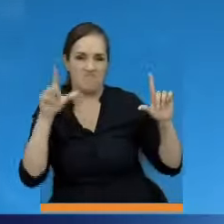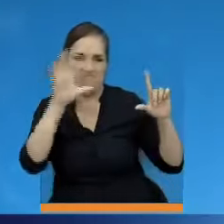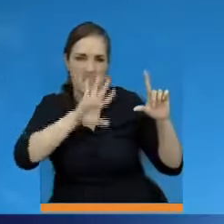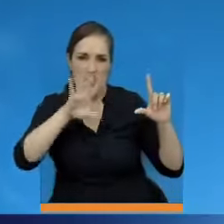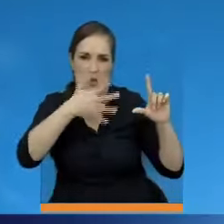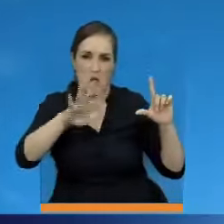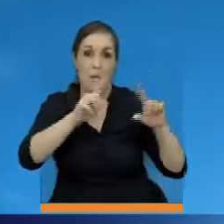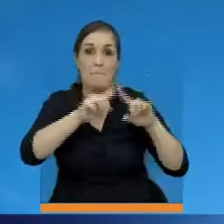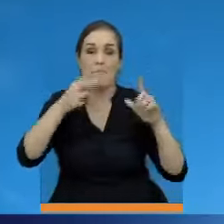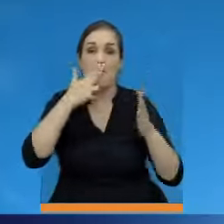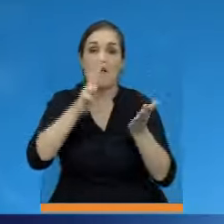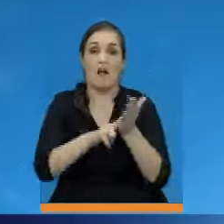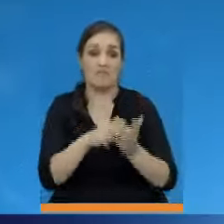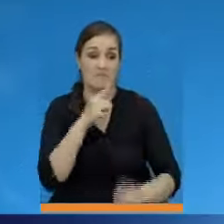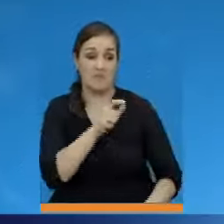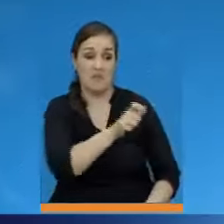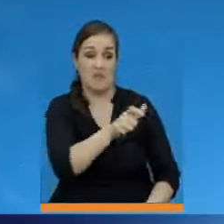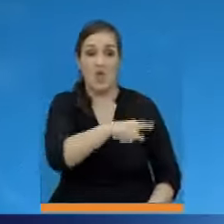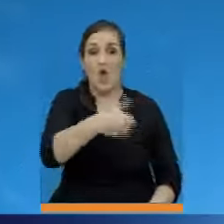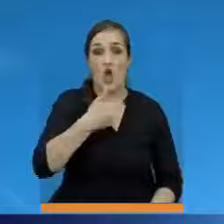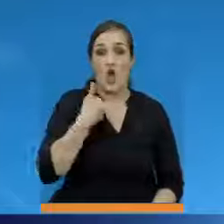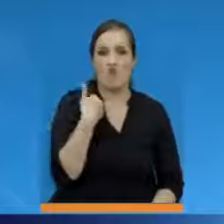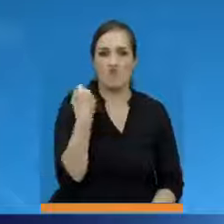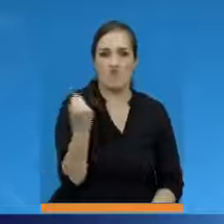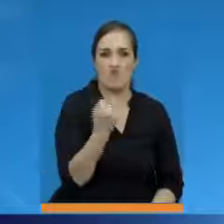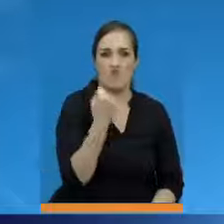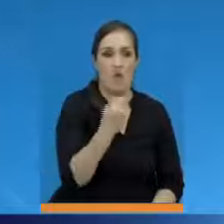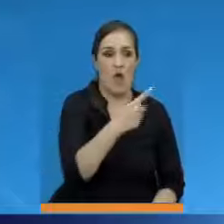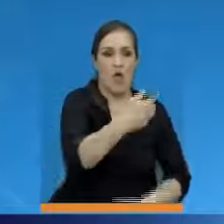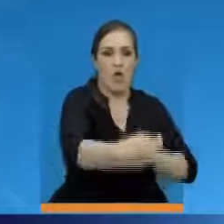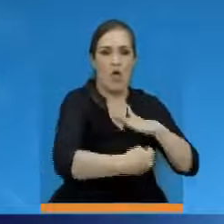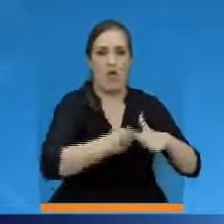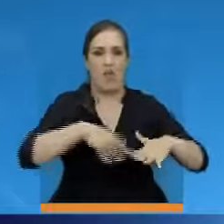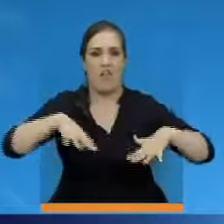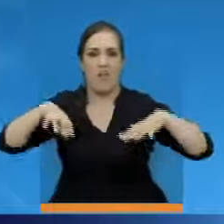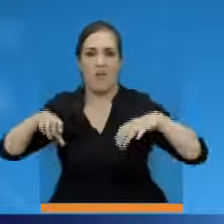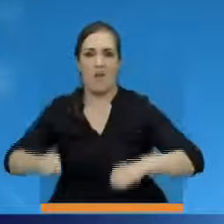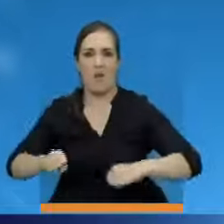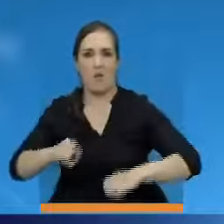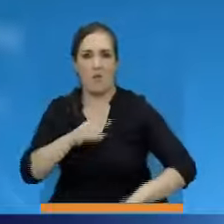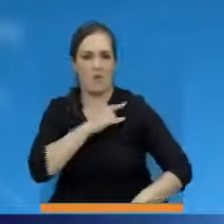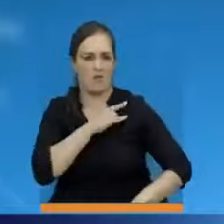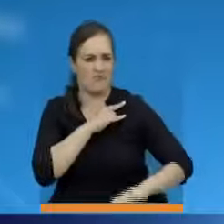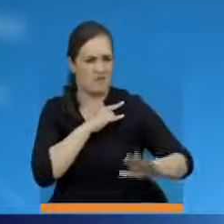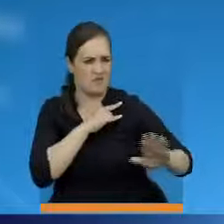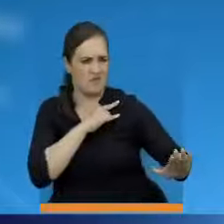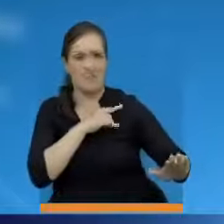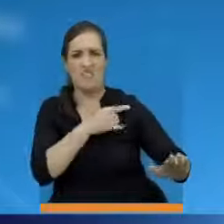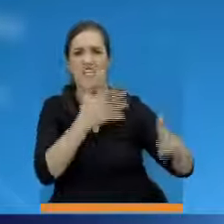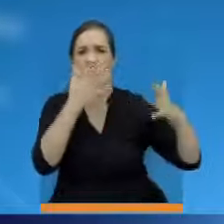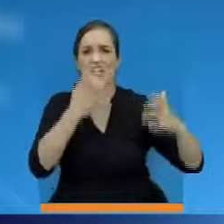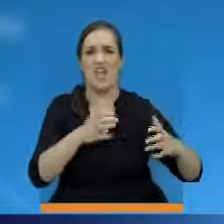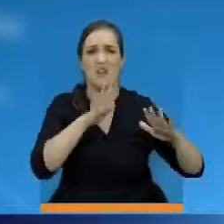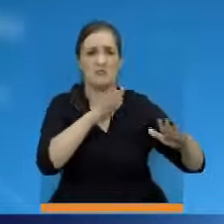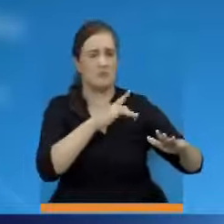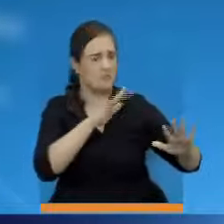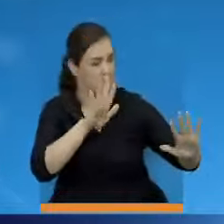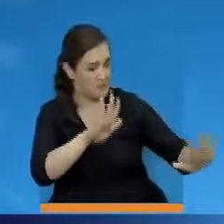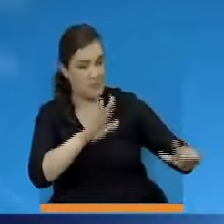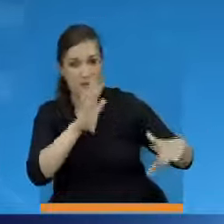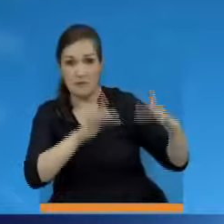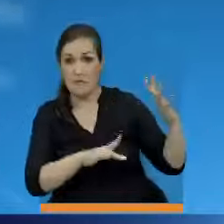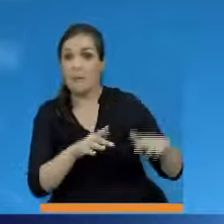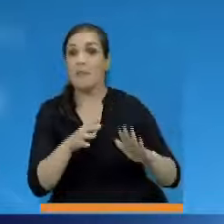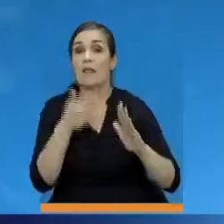el que califican de vándalos a un grupo de jóvenes que irrumpió en la sede universitaria en defensa de la educación pública. En el comunicado